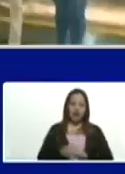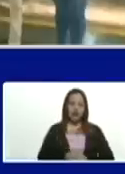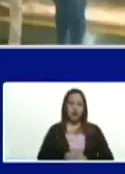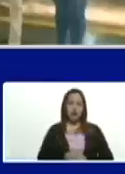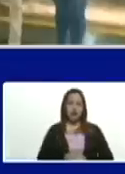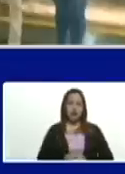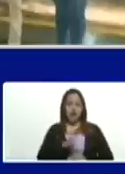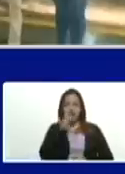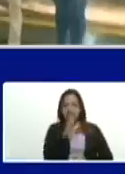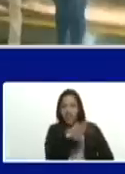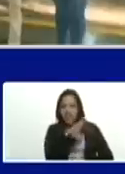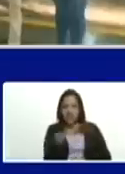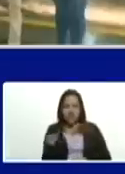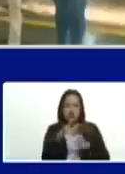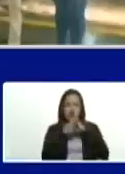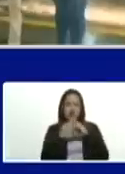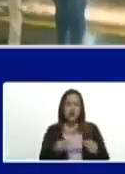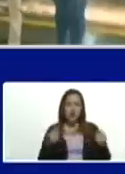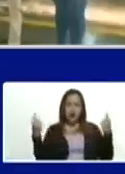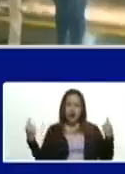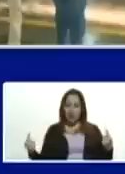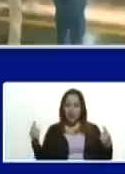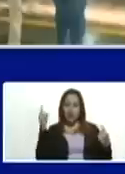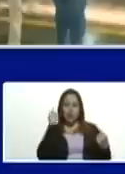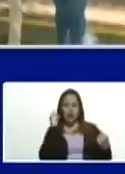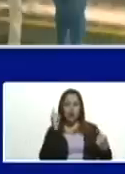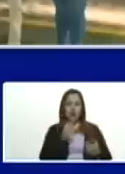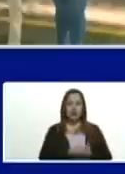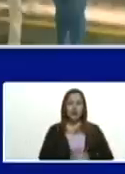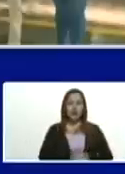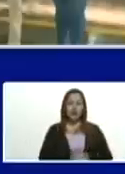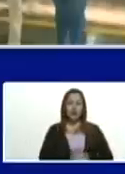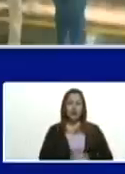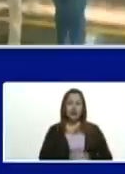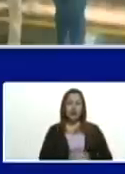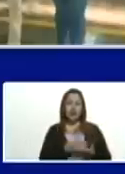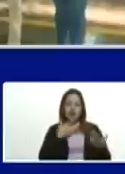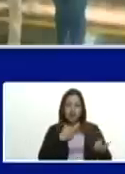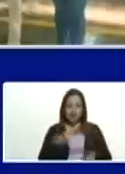bendito seas entre todas las mujeres. Adelante.